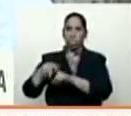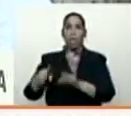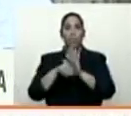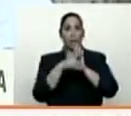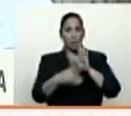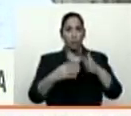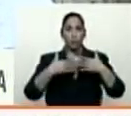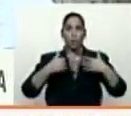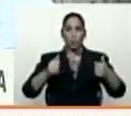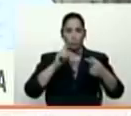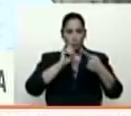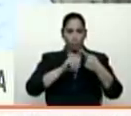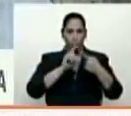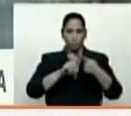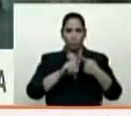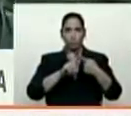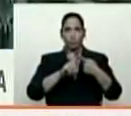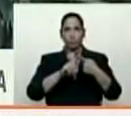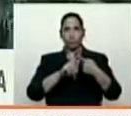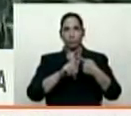salud,